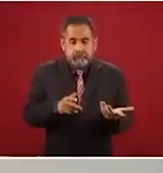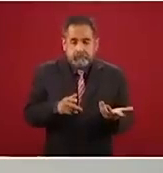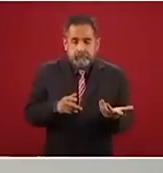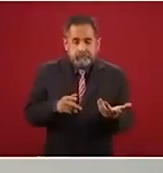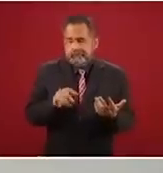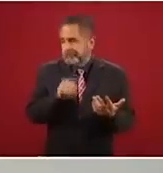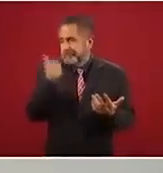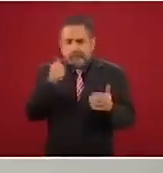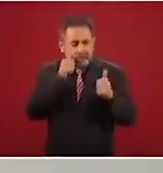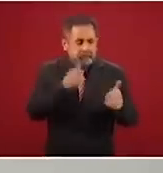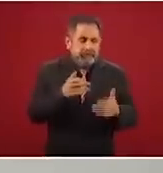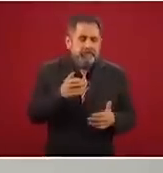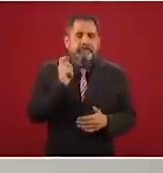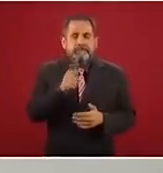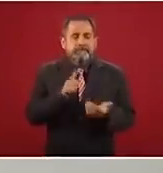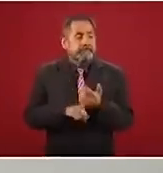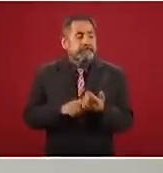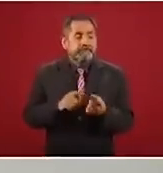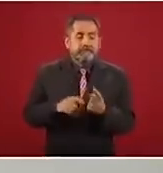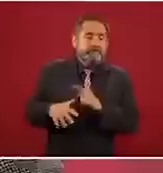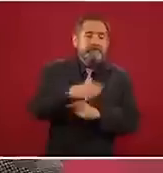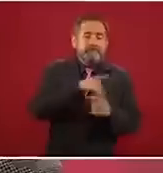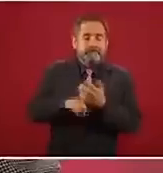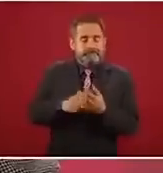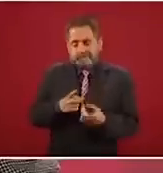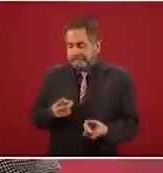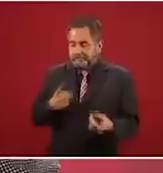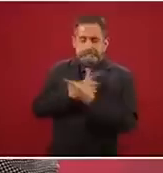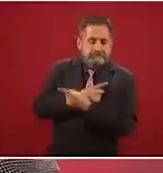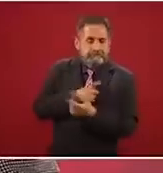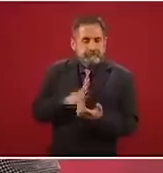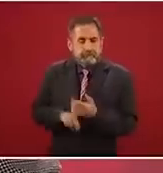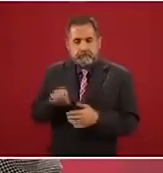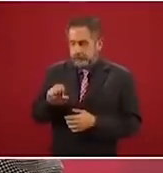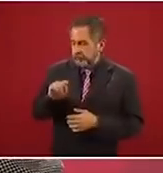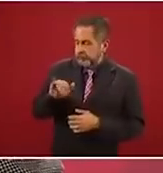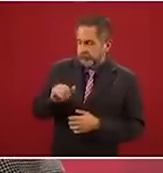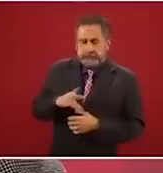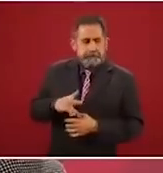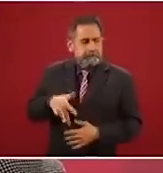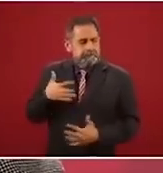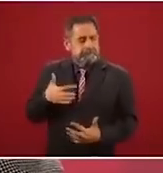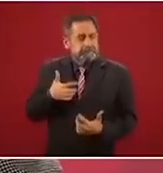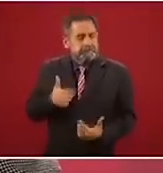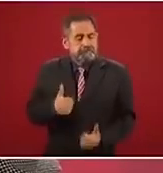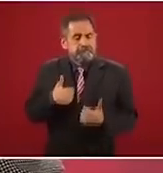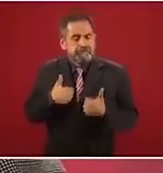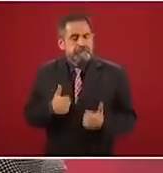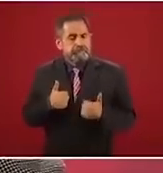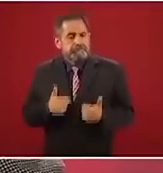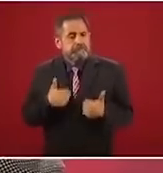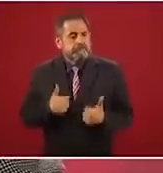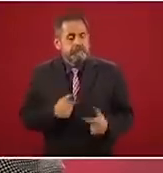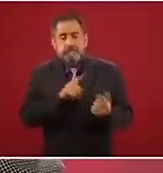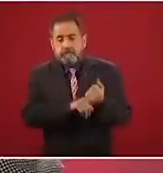en los otros elementos tiene en su contenido la moralidad, la ética y el humanismo. Un paciente en cualquier